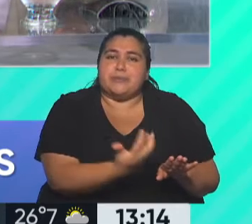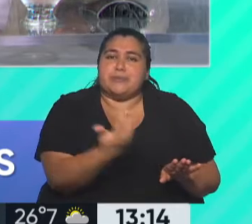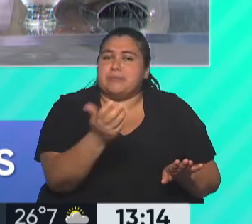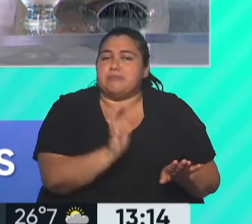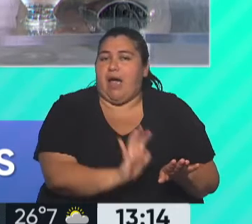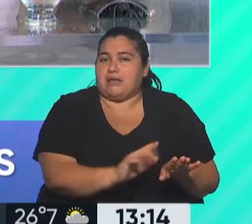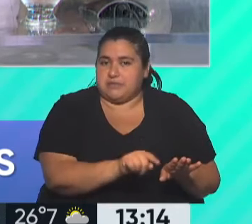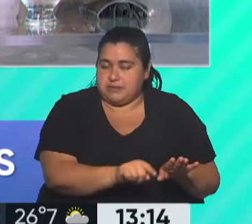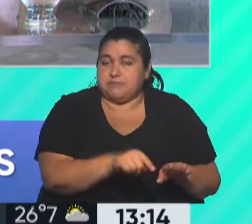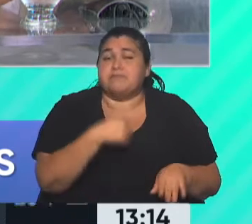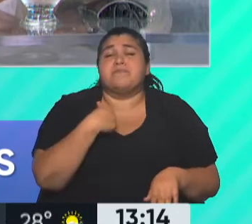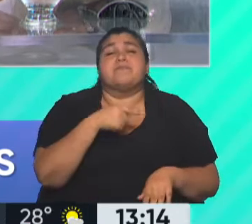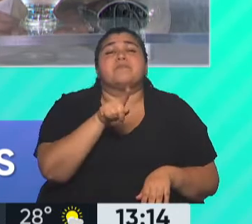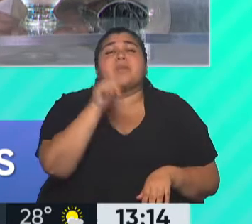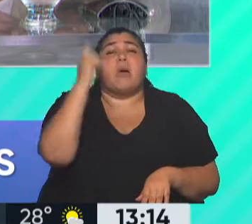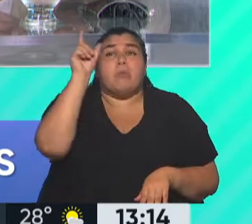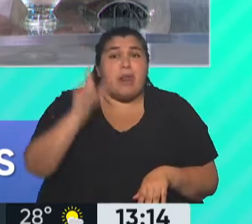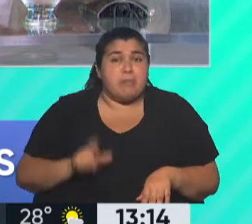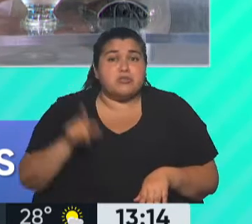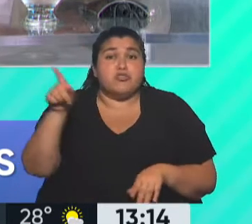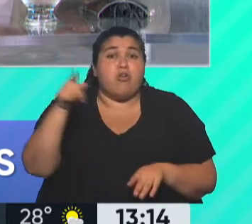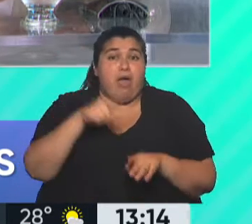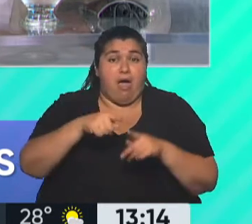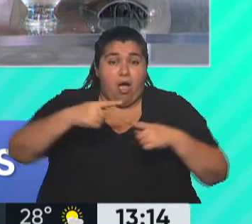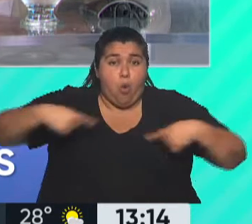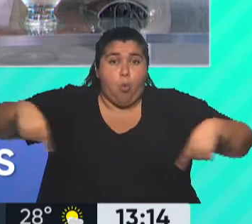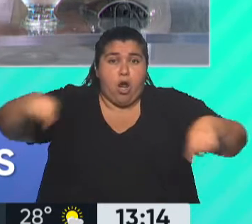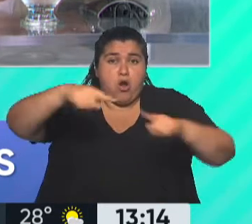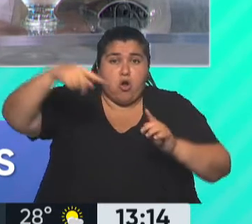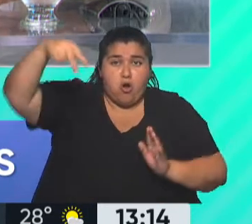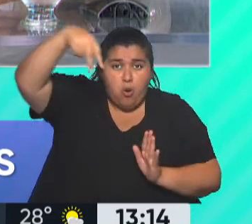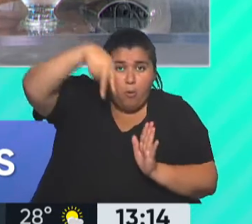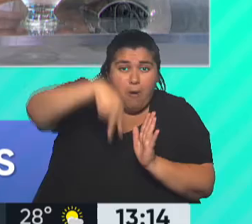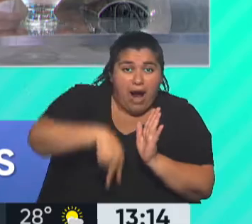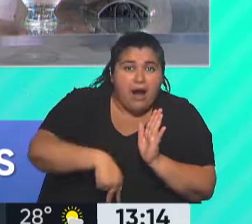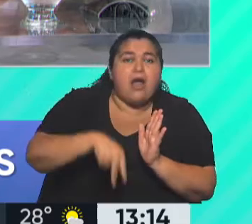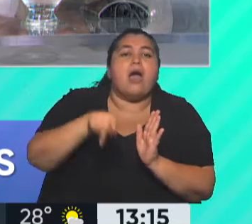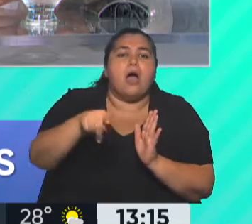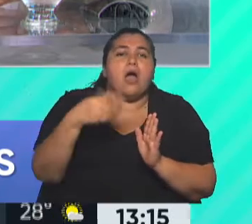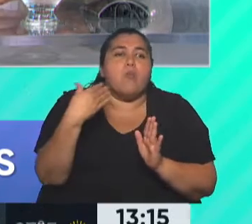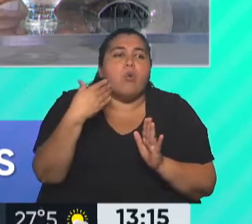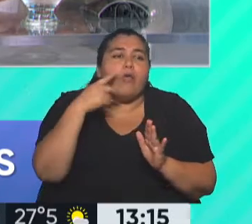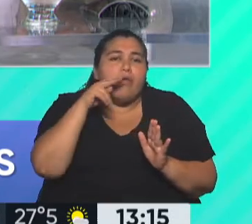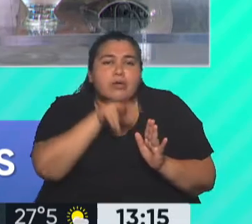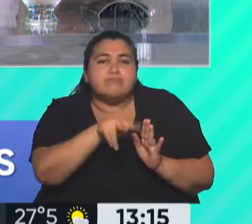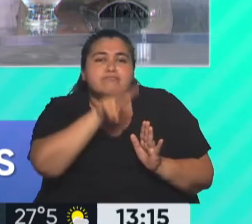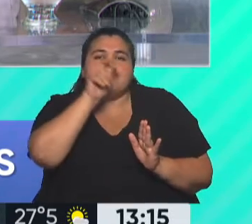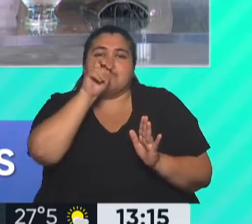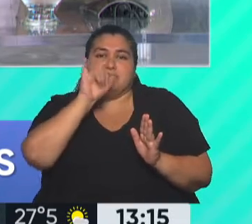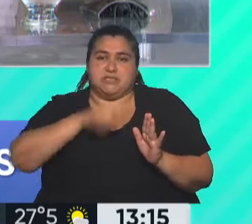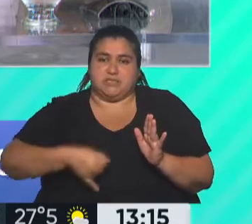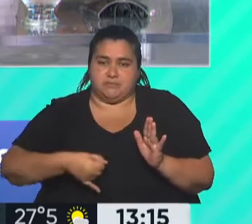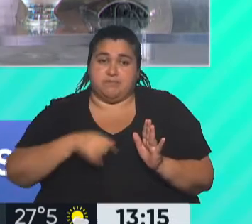cabe ninguna duda que la primera persona que baja sabía que podía encontrarse con estos gases. Estos gases son gases que